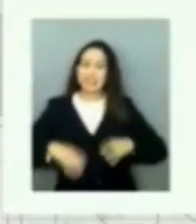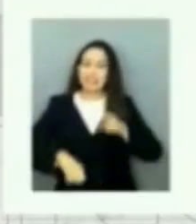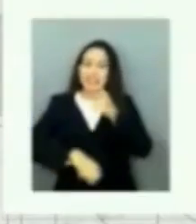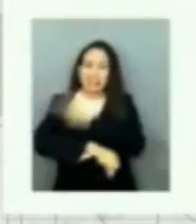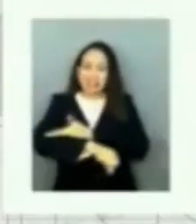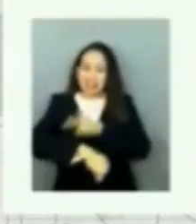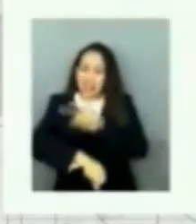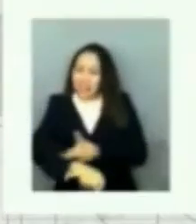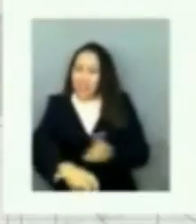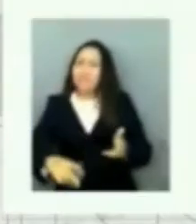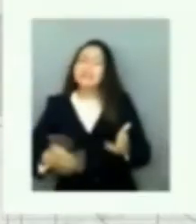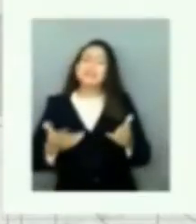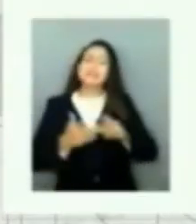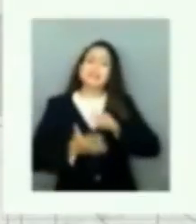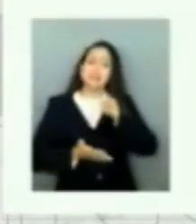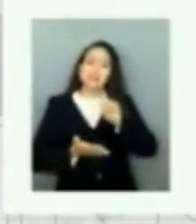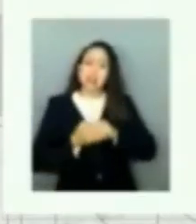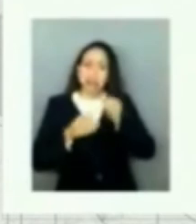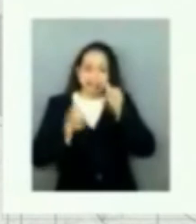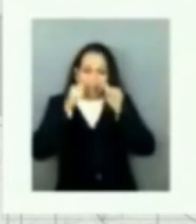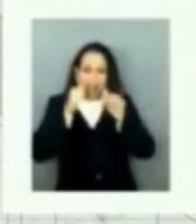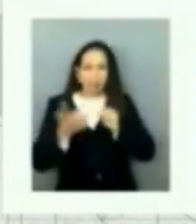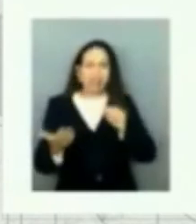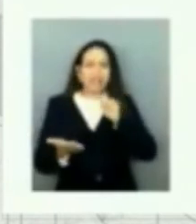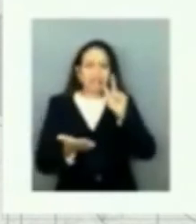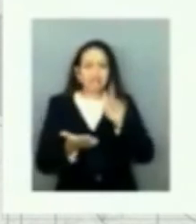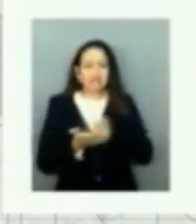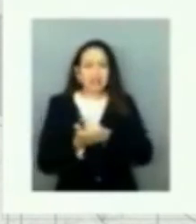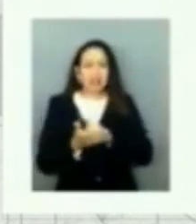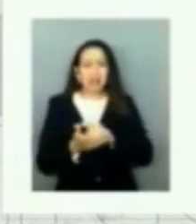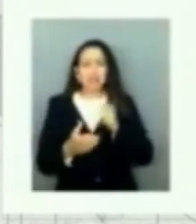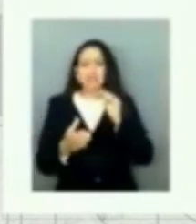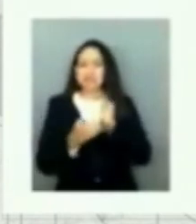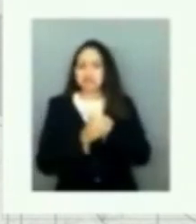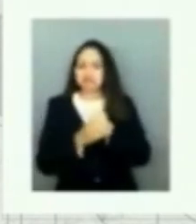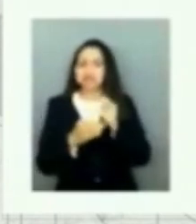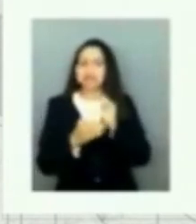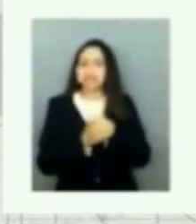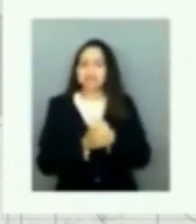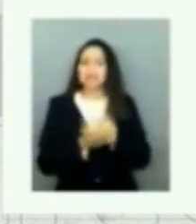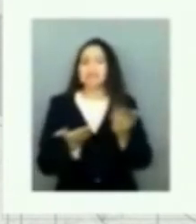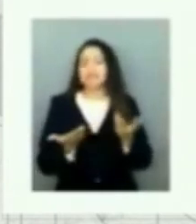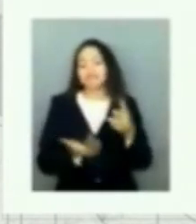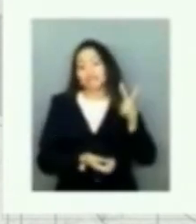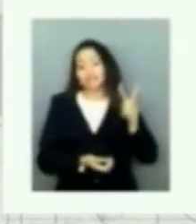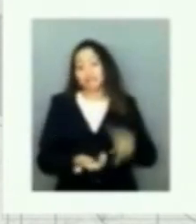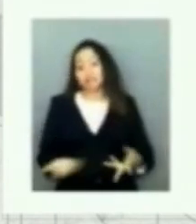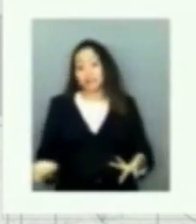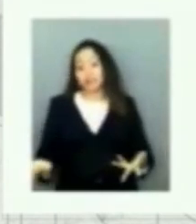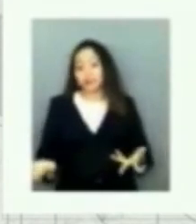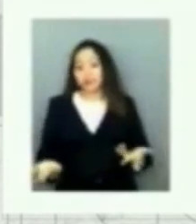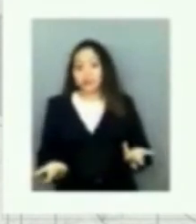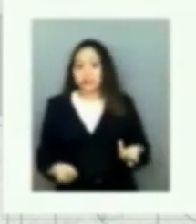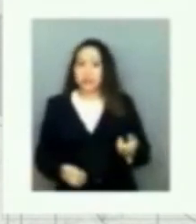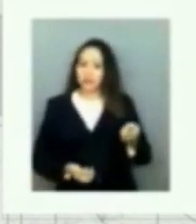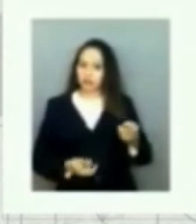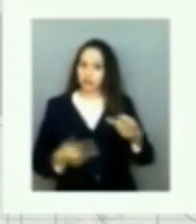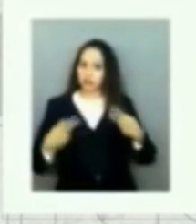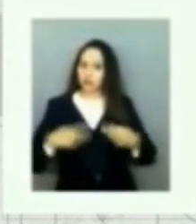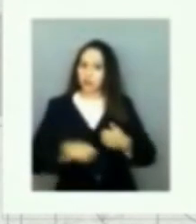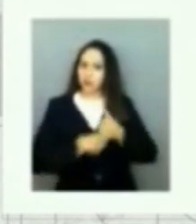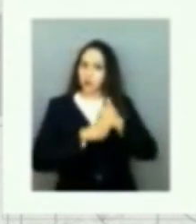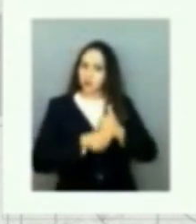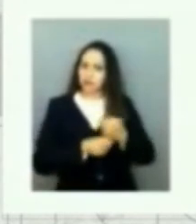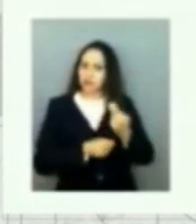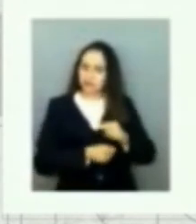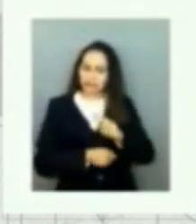fin. Y tienen razón. No podemos escuchar sus historias sin